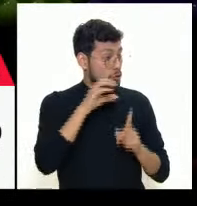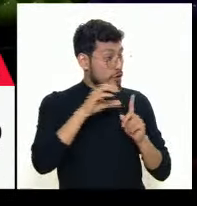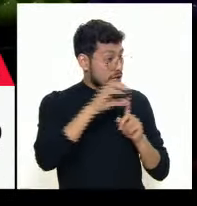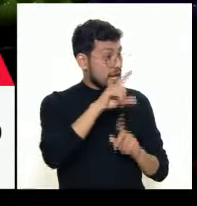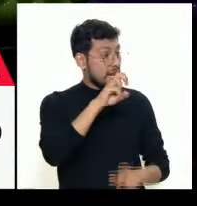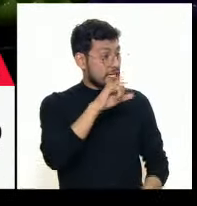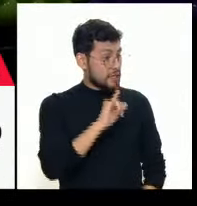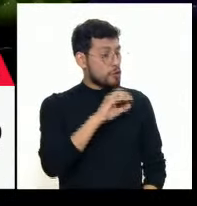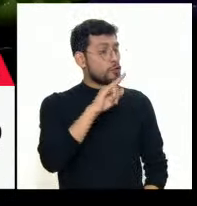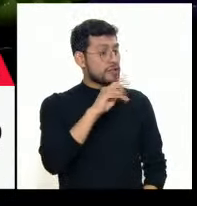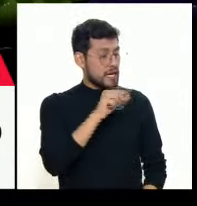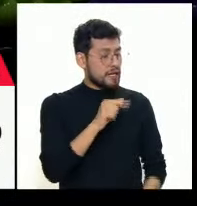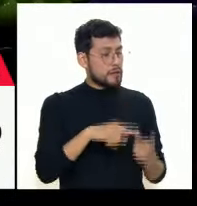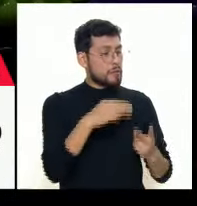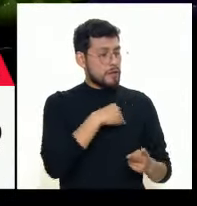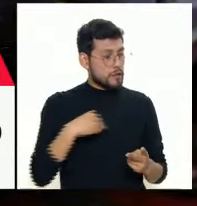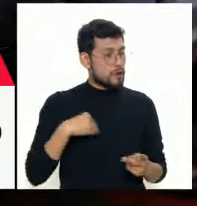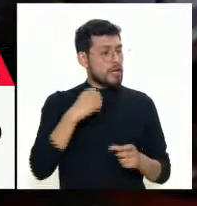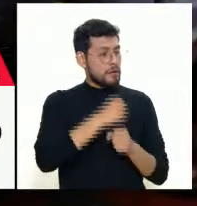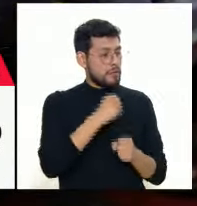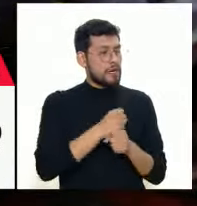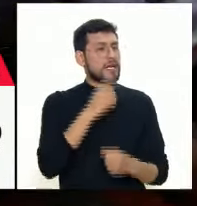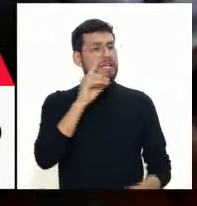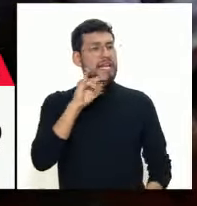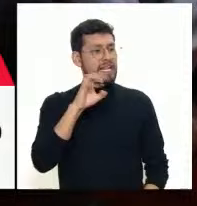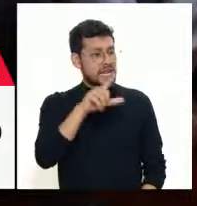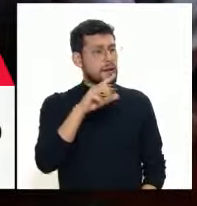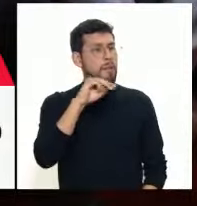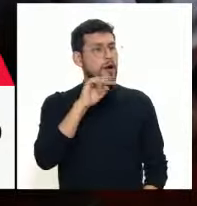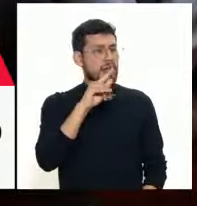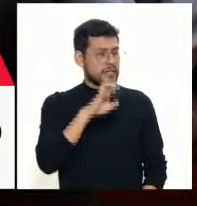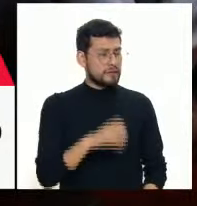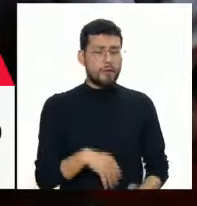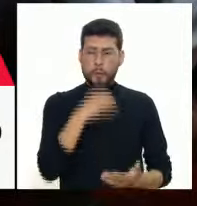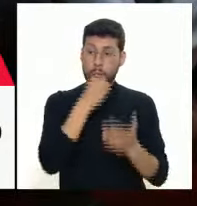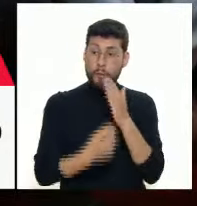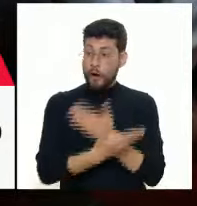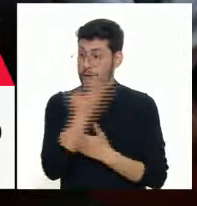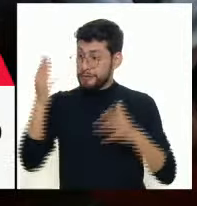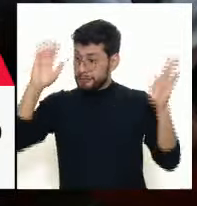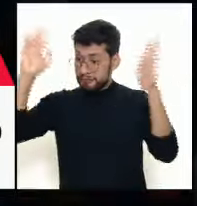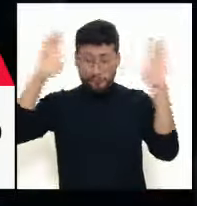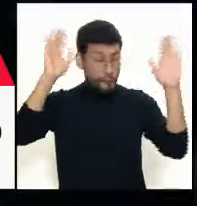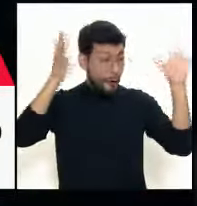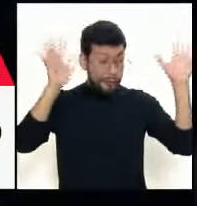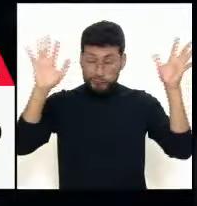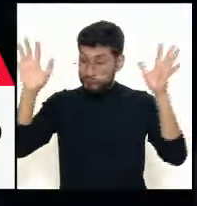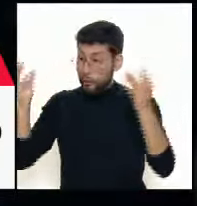Leslie Urteaga, ministro de Trabajo, señor Daniel Maurate. Buenos días, chicos, ¿cómo están?